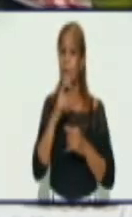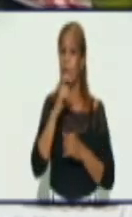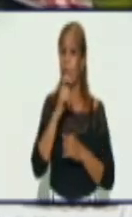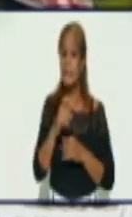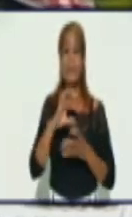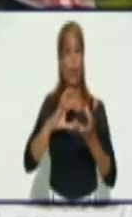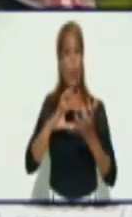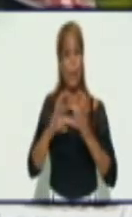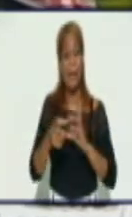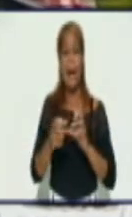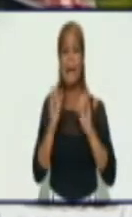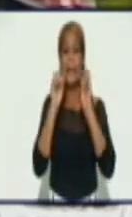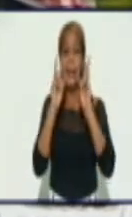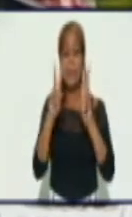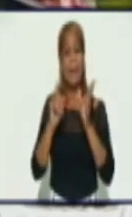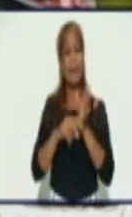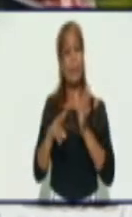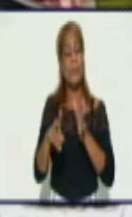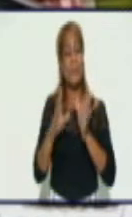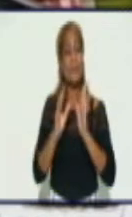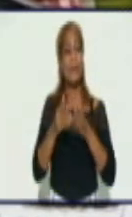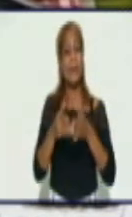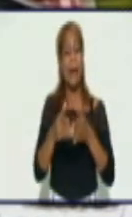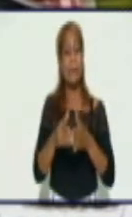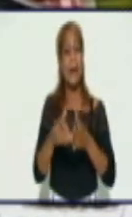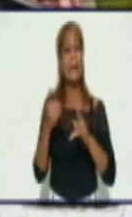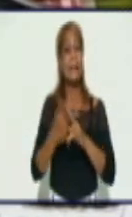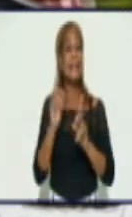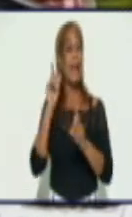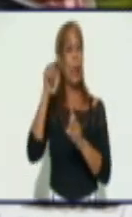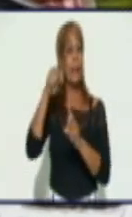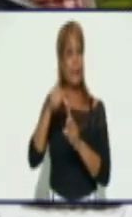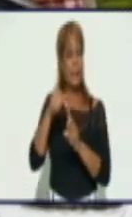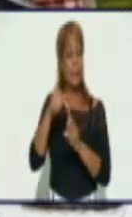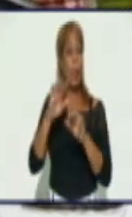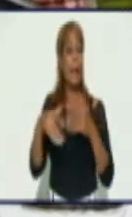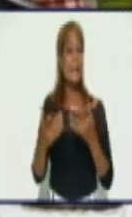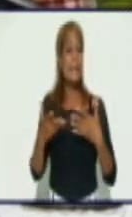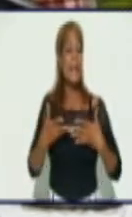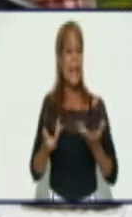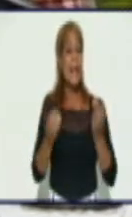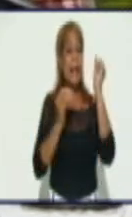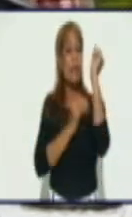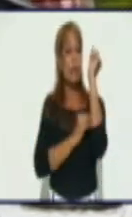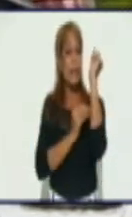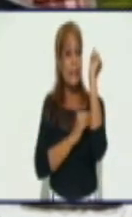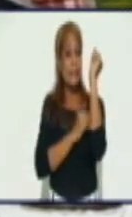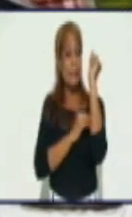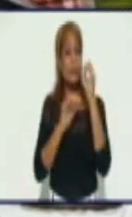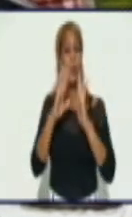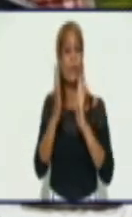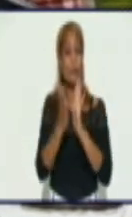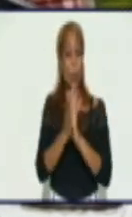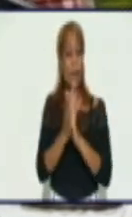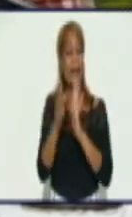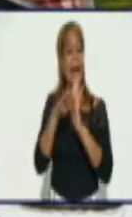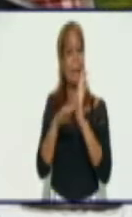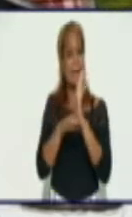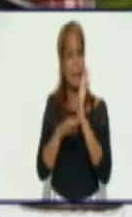de granma y precisamente el objetivo es el fortalecimiento del plan de enfrentamiento a lakovic 19 no es nada nuevo simplemente